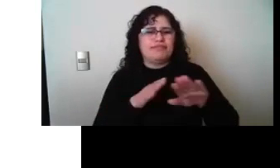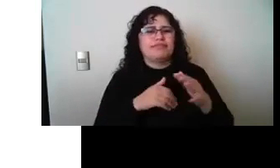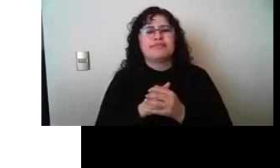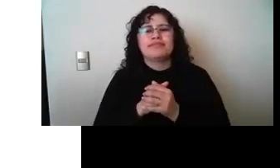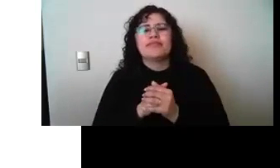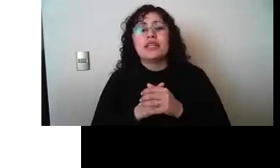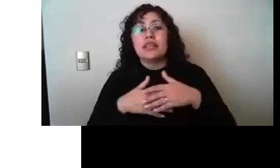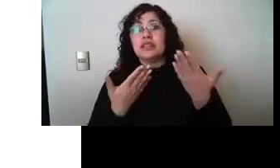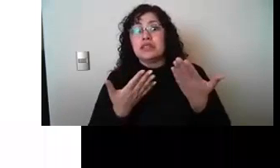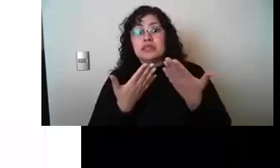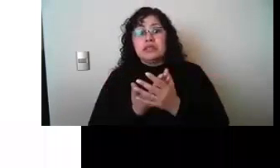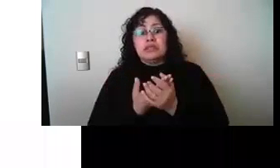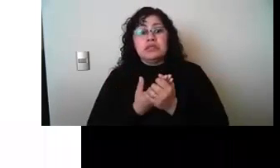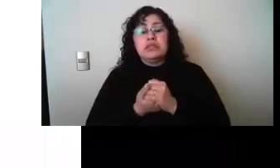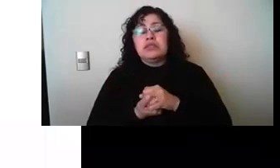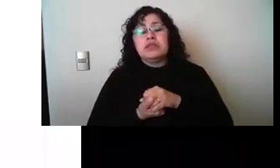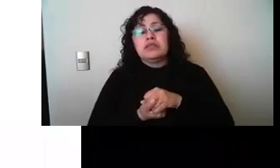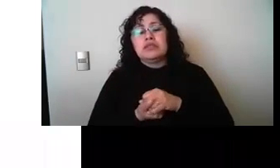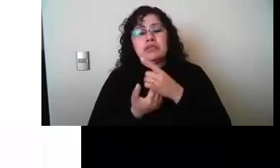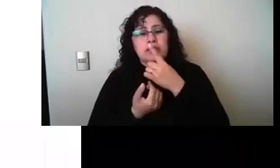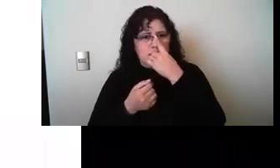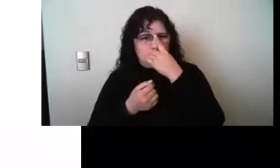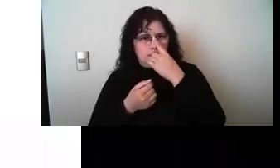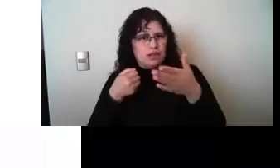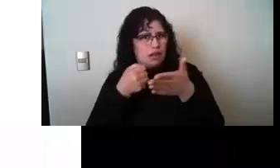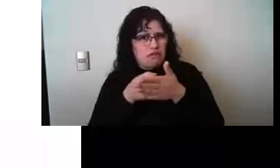Aquí tenemos, para finalizar,